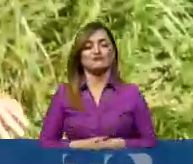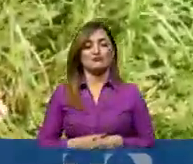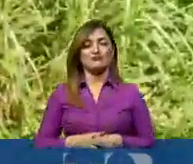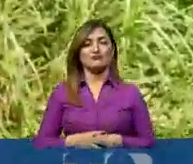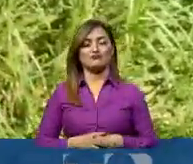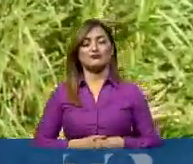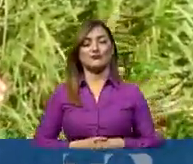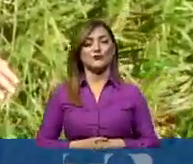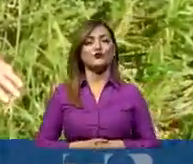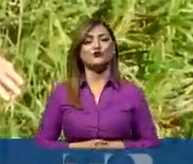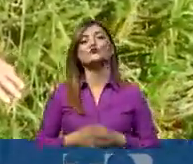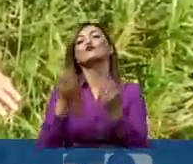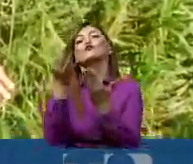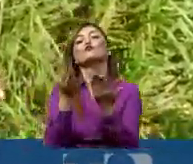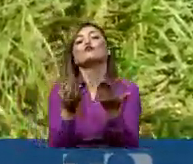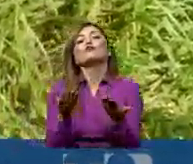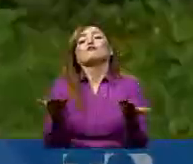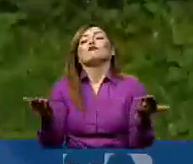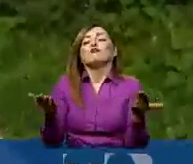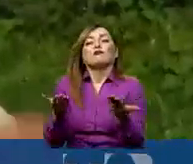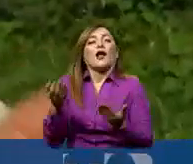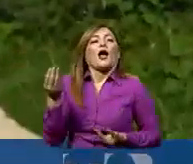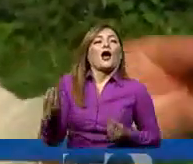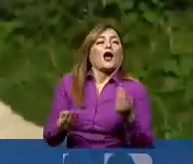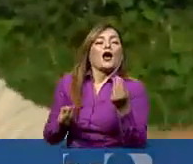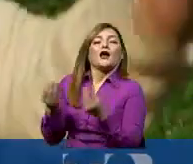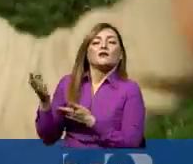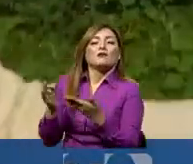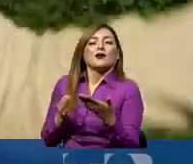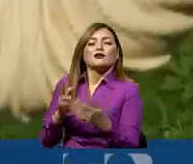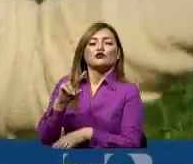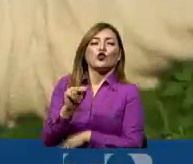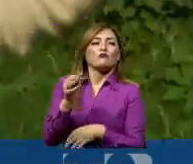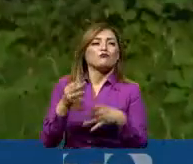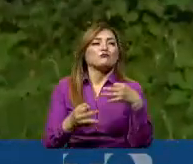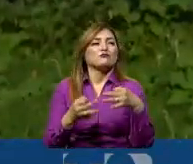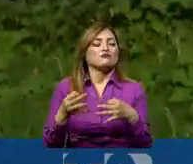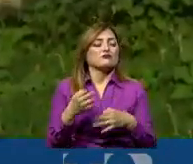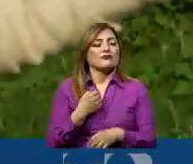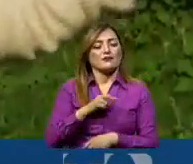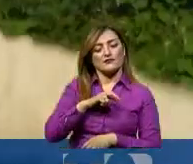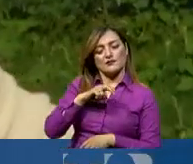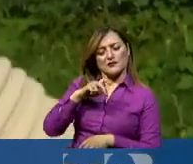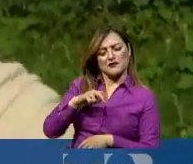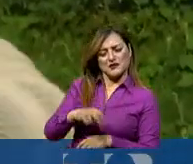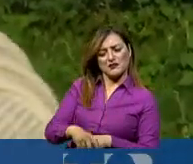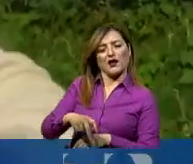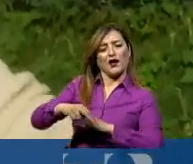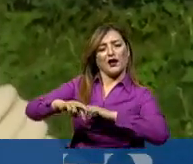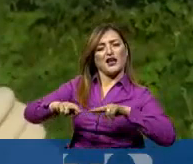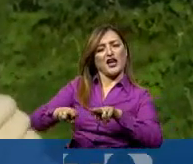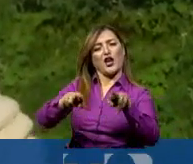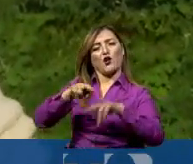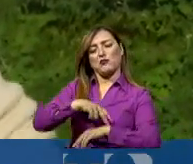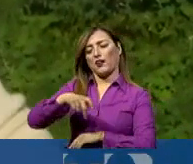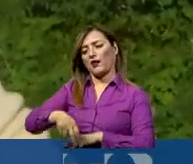presupuesto, ¿dónde está, señores? ¿Qué se hace con eso? No es justo que estemos bajando al río para cruzar